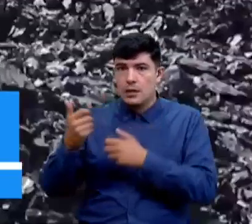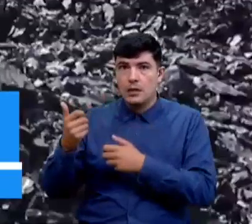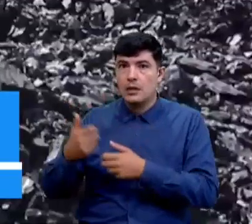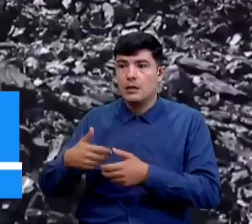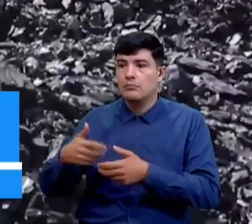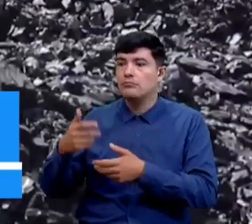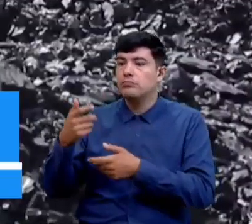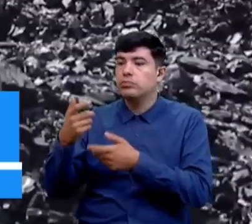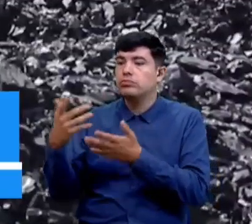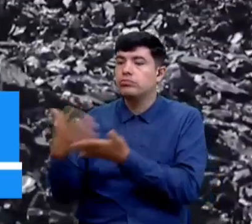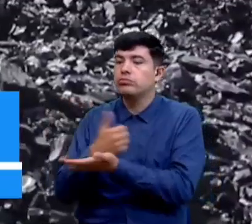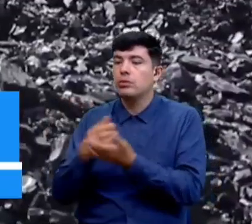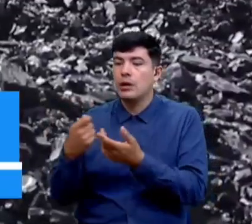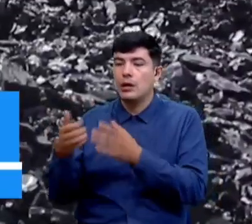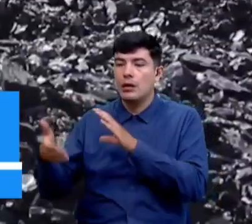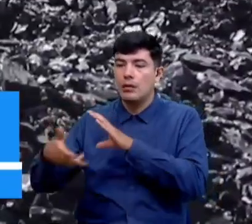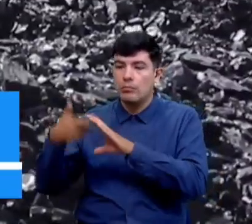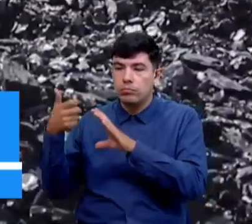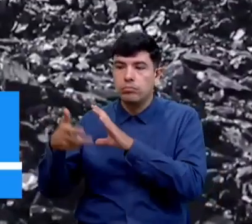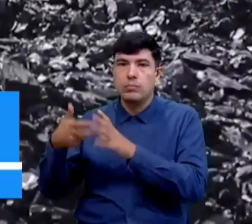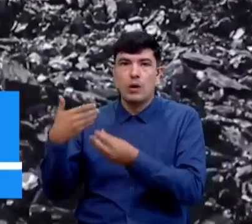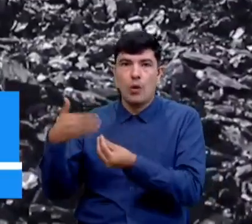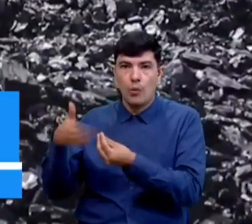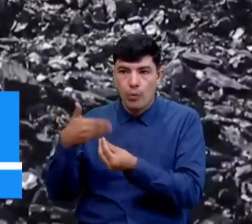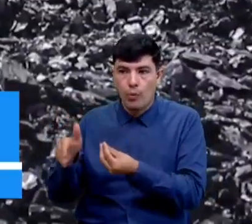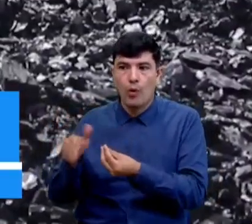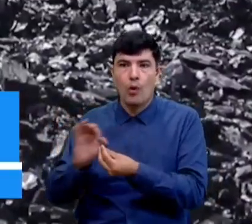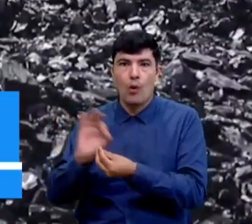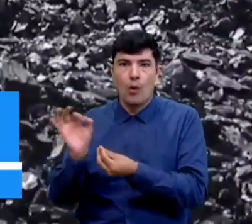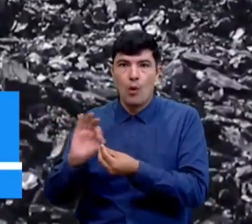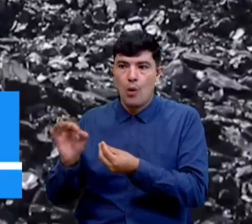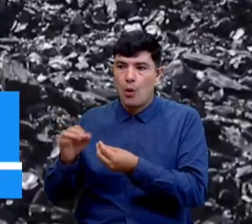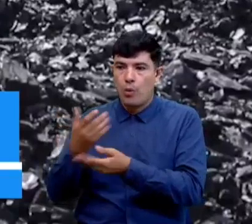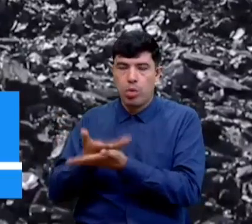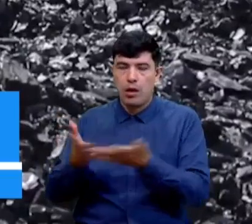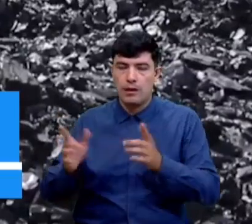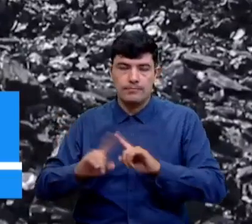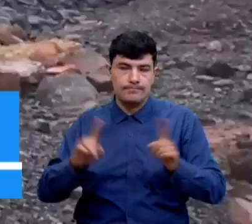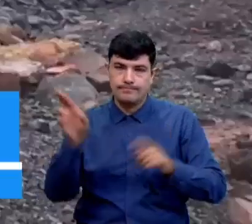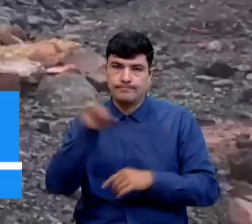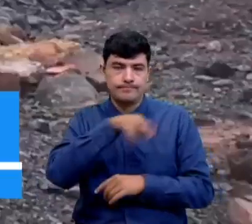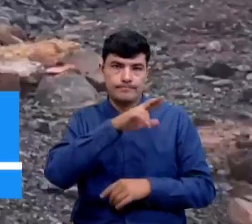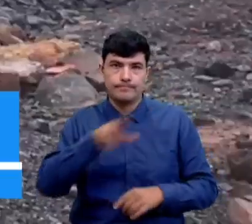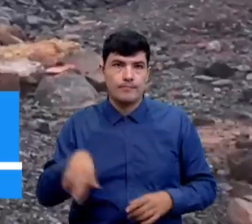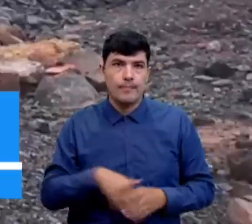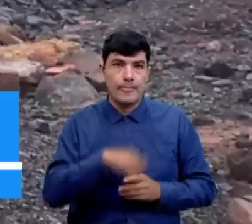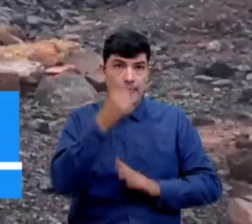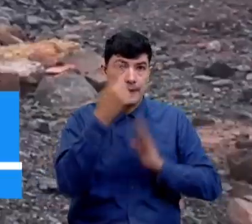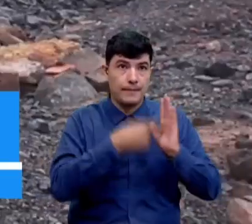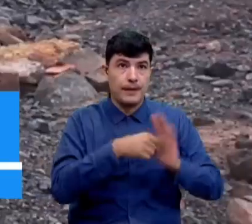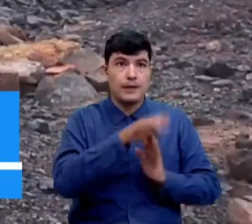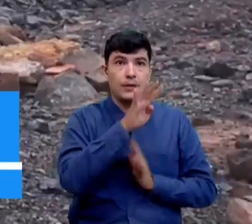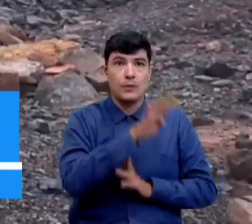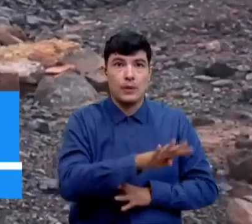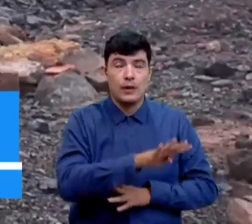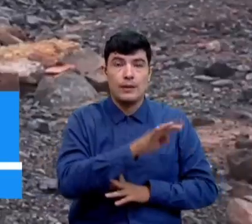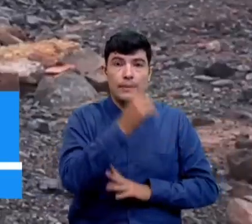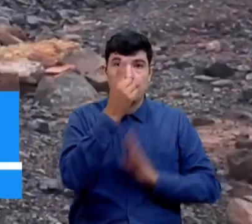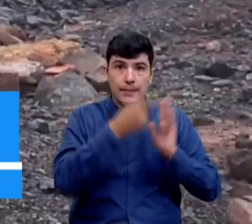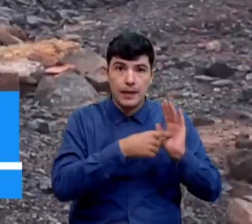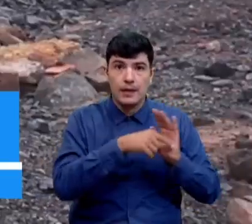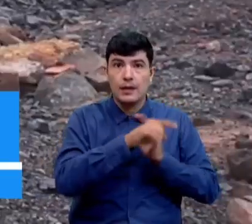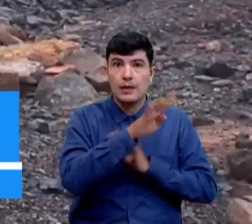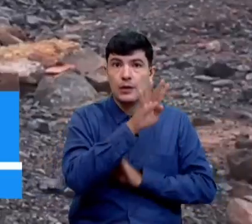según líderes ambientales la cohesionada licencia amparaba la explotación de 1949 hectáreas durante 30 años